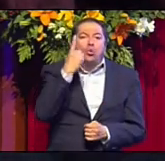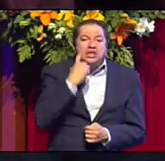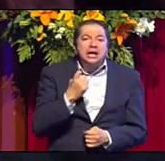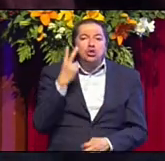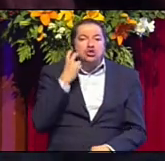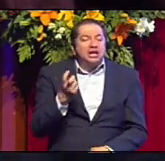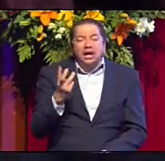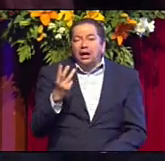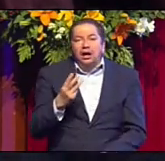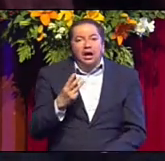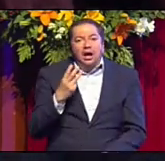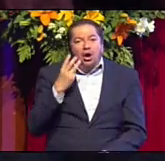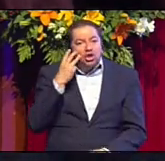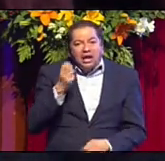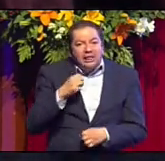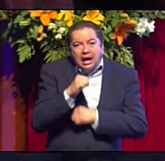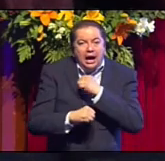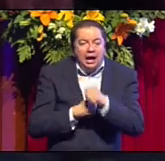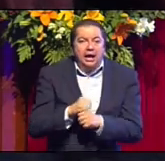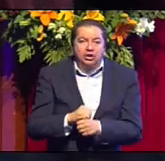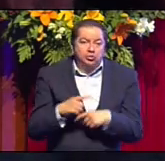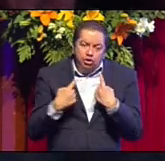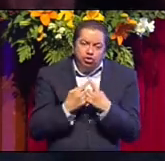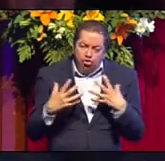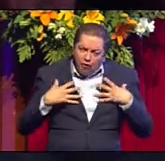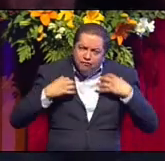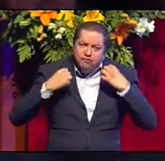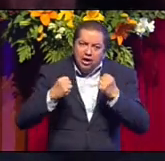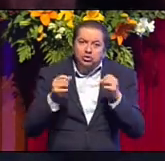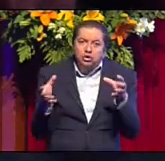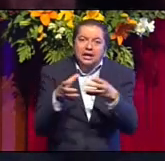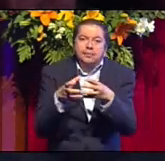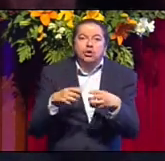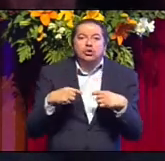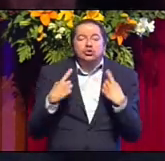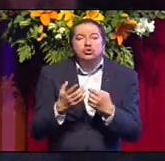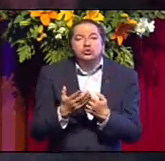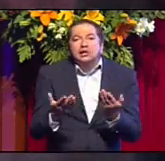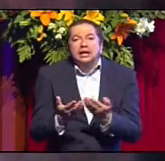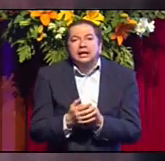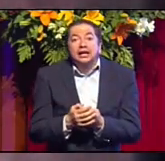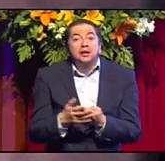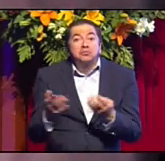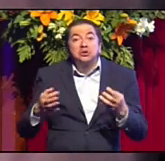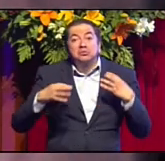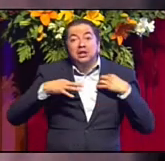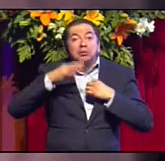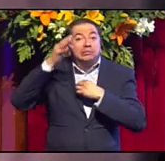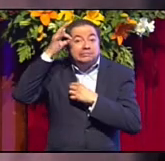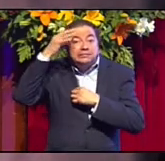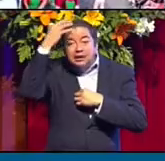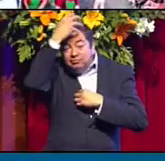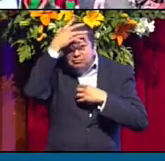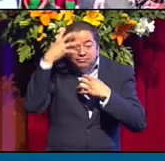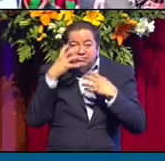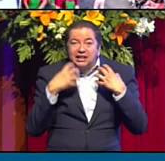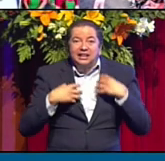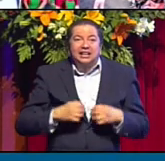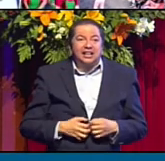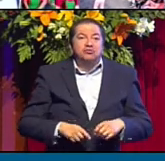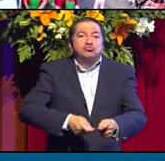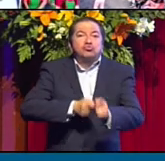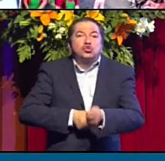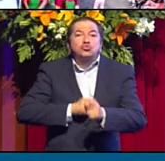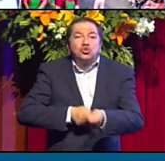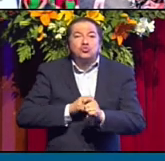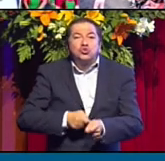1, 2 o 3 días al año, pero nos hacemos los esfuerzos como de nuestro equipo. Y ahí cuando hablamos de que se disfrazan, bueno, el trineo de Navidad